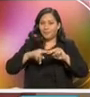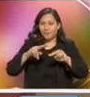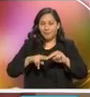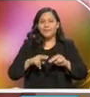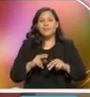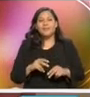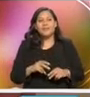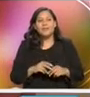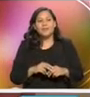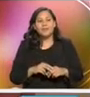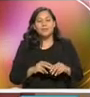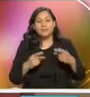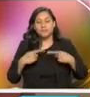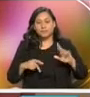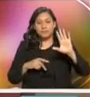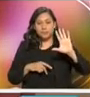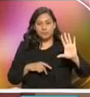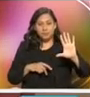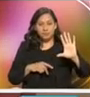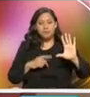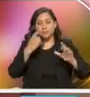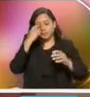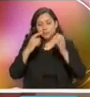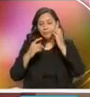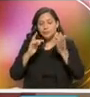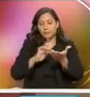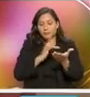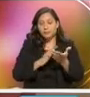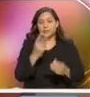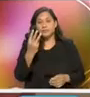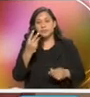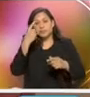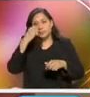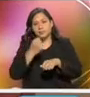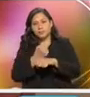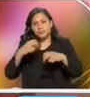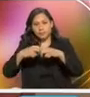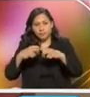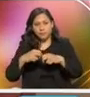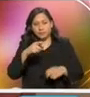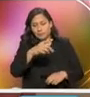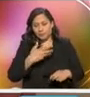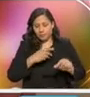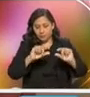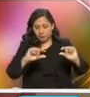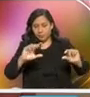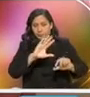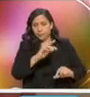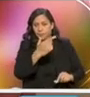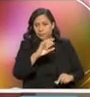nombres de los primeros 5 para smartphones, 3 para Tenis. Excelente, pues ahí están apareciendo en pantalla